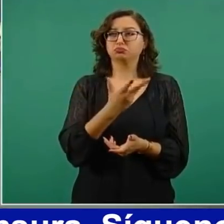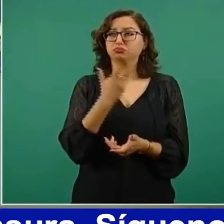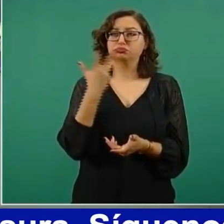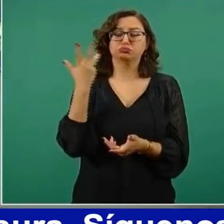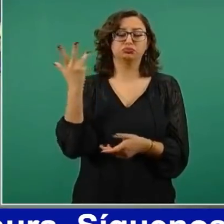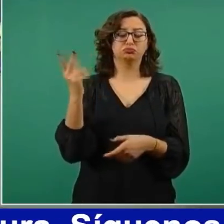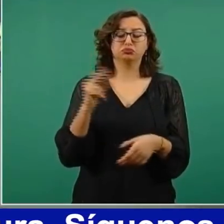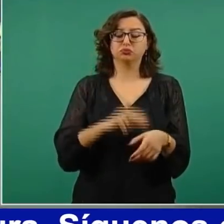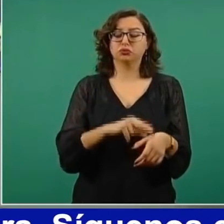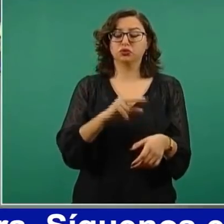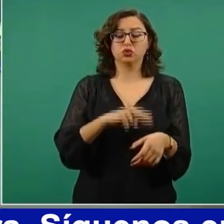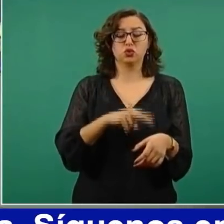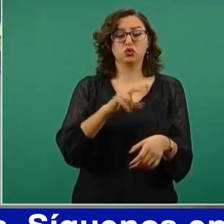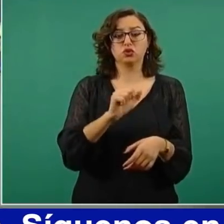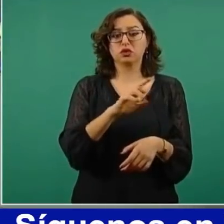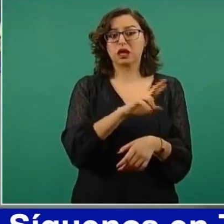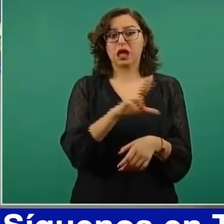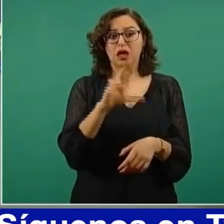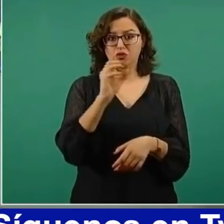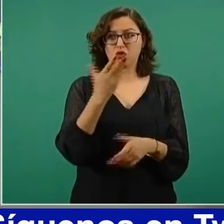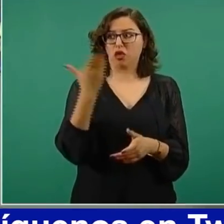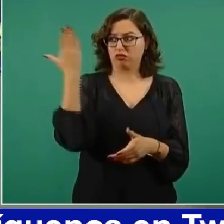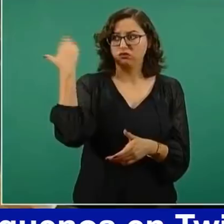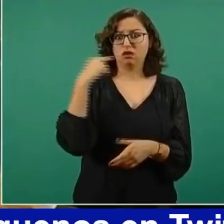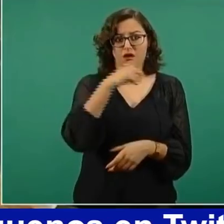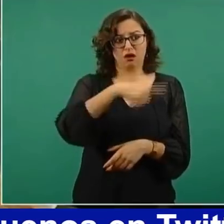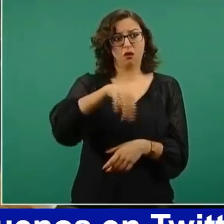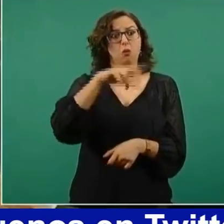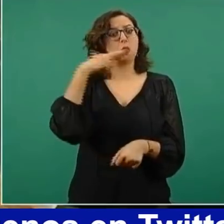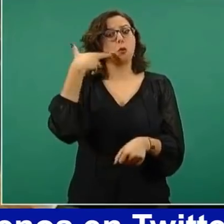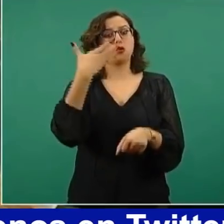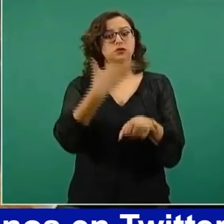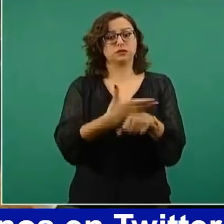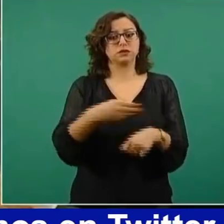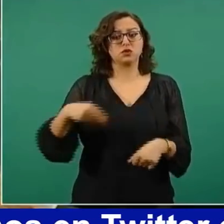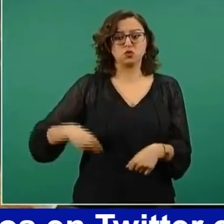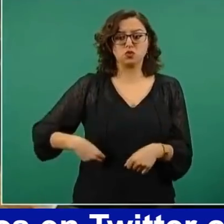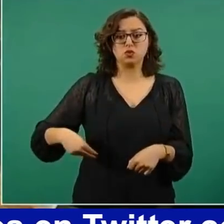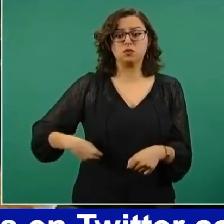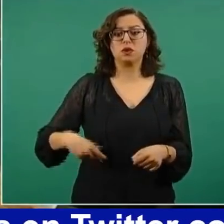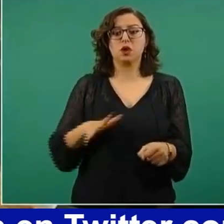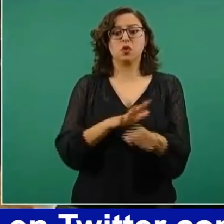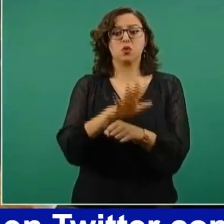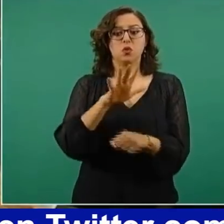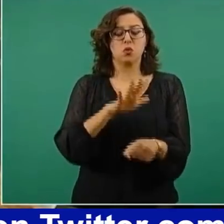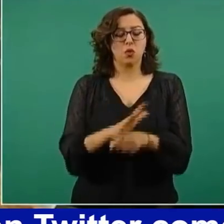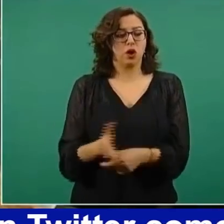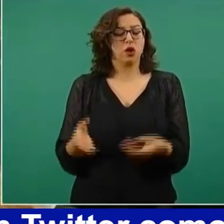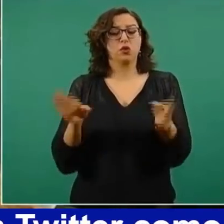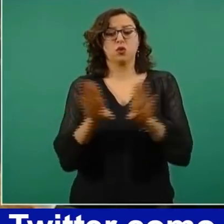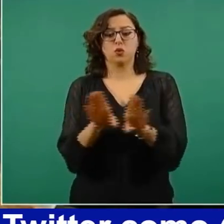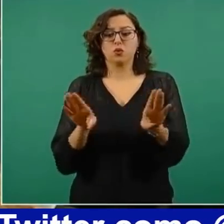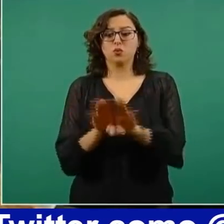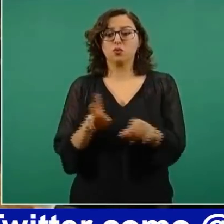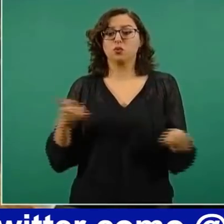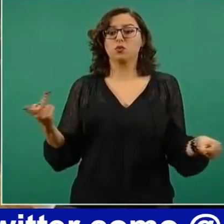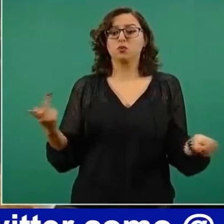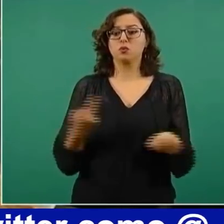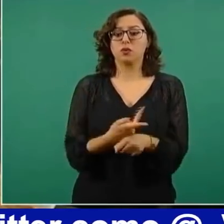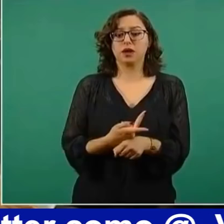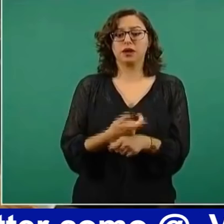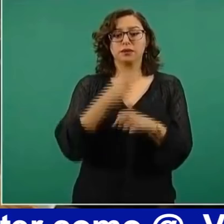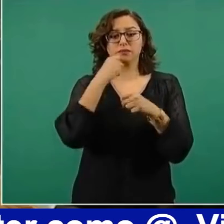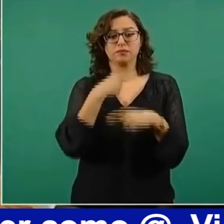el doctor Narro, qué responsabilidades tuvieron o qué omisiones tuvieron en esto, los representantes